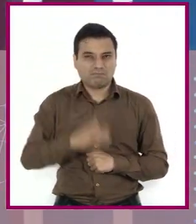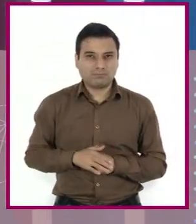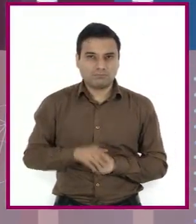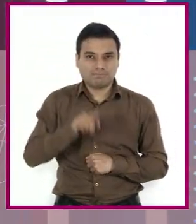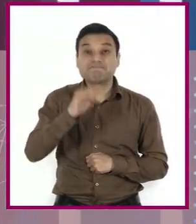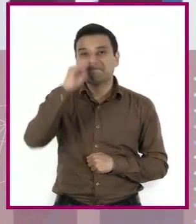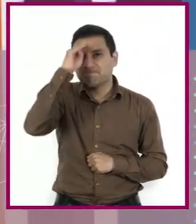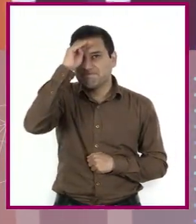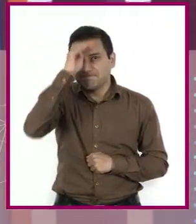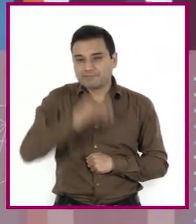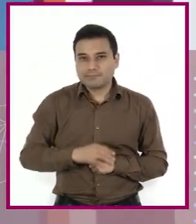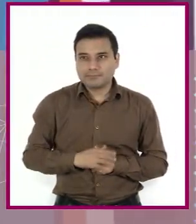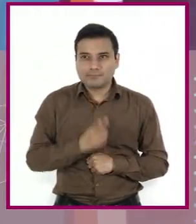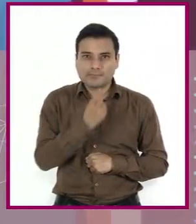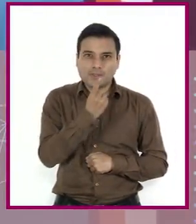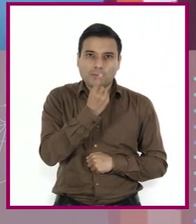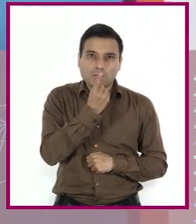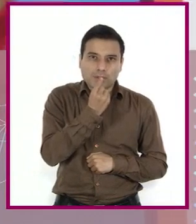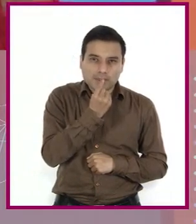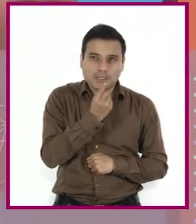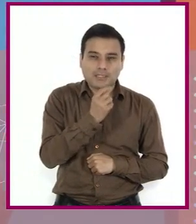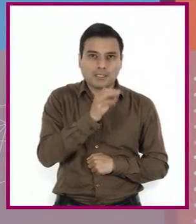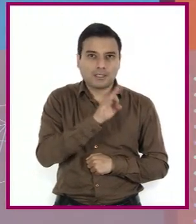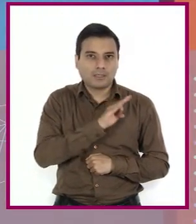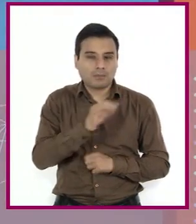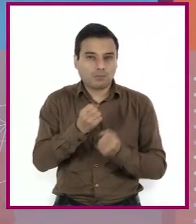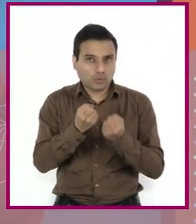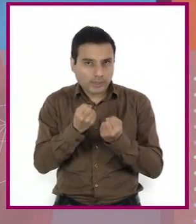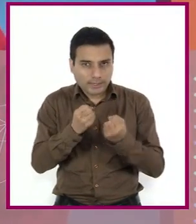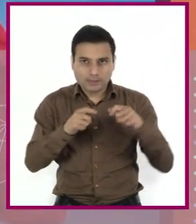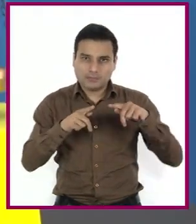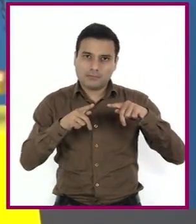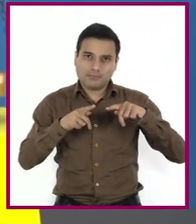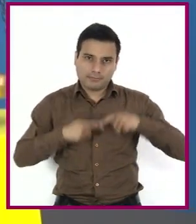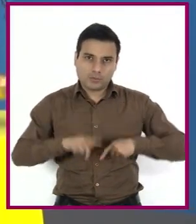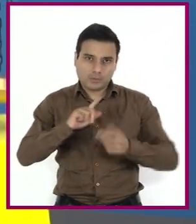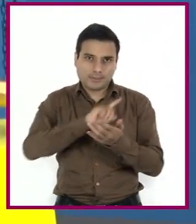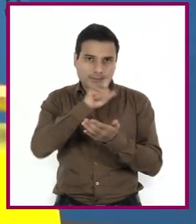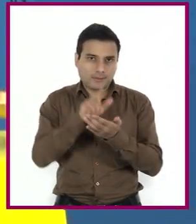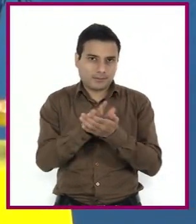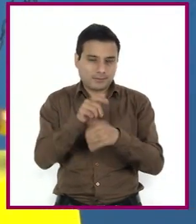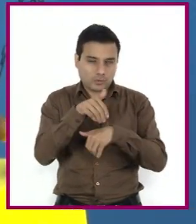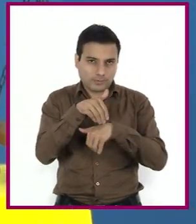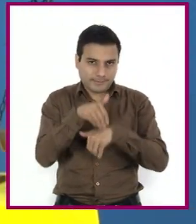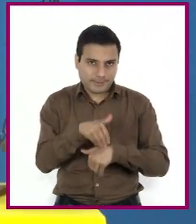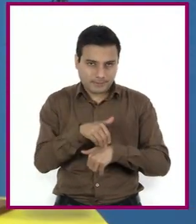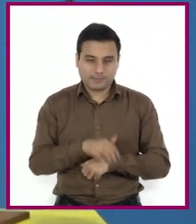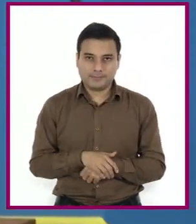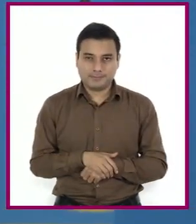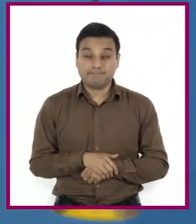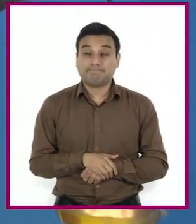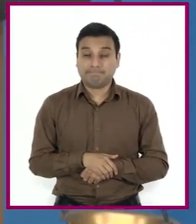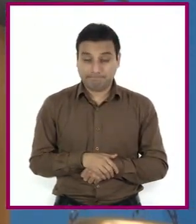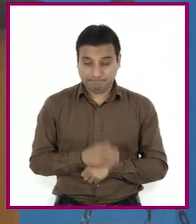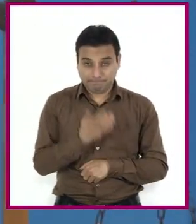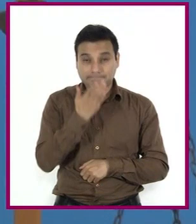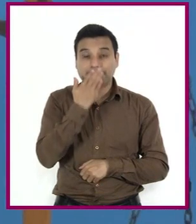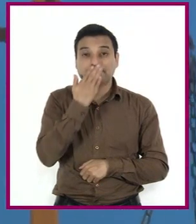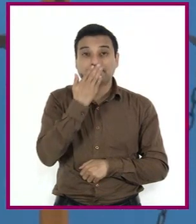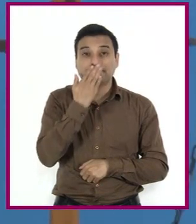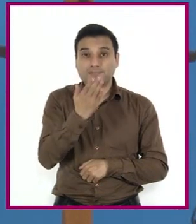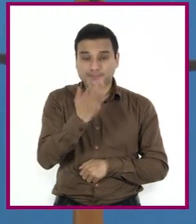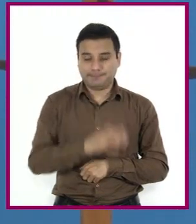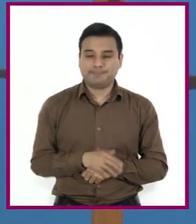Policías, poder, personas encargadas de hacer cumplir las leyes. Muy bien, y todo eso es correcto, pero